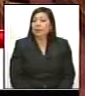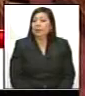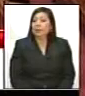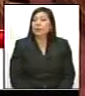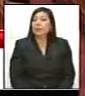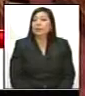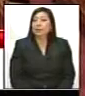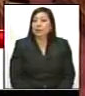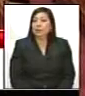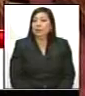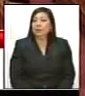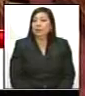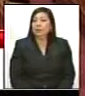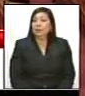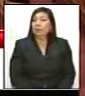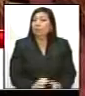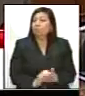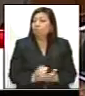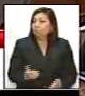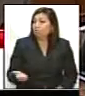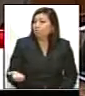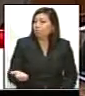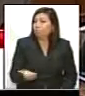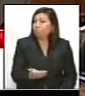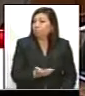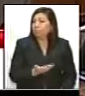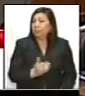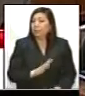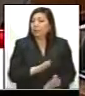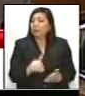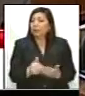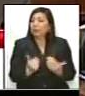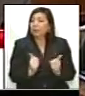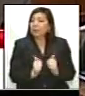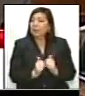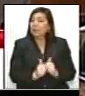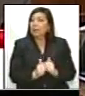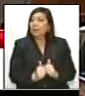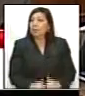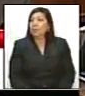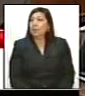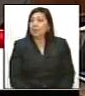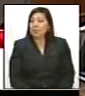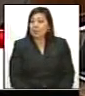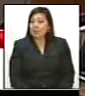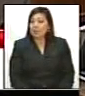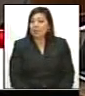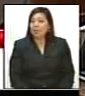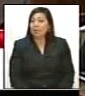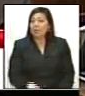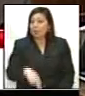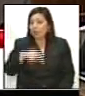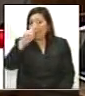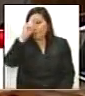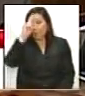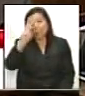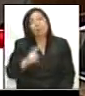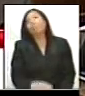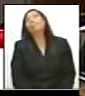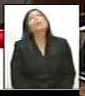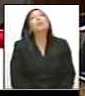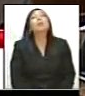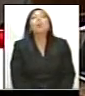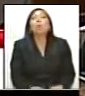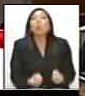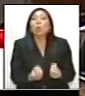Gracias, Presidenta. Saludar a mis colegas congresistas y a todos los que nos acompañan en esta tarde. Nuestro país es